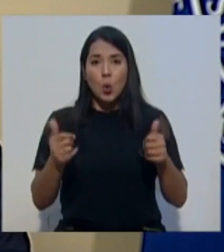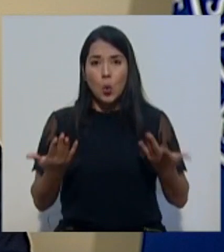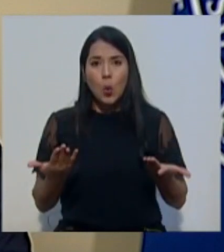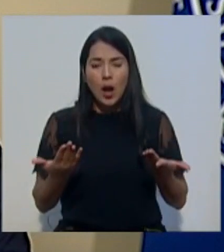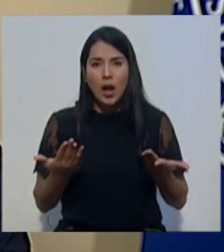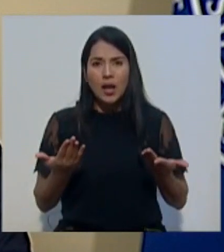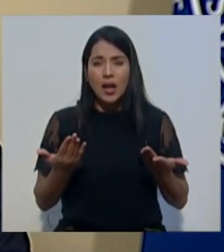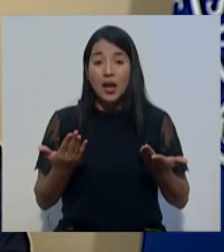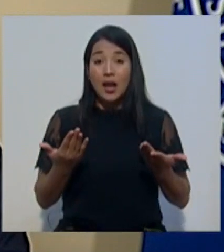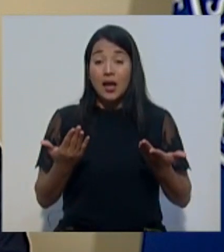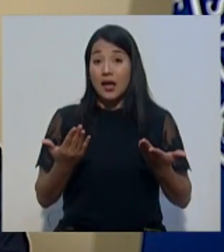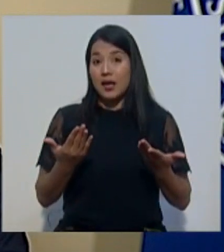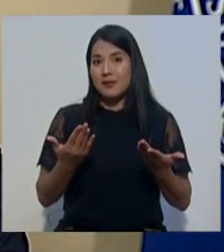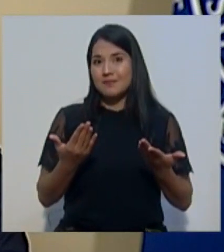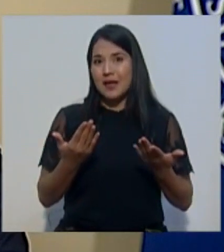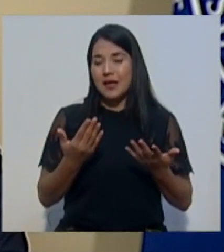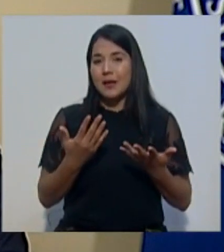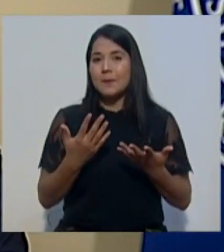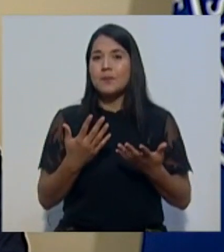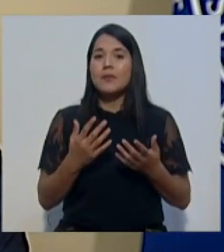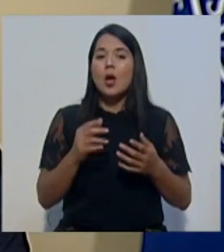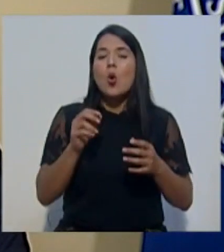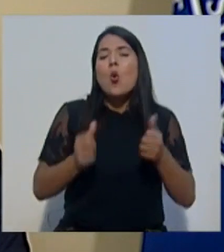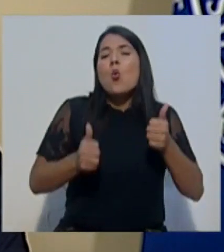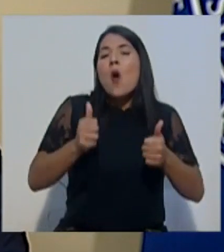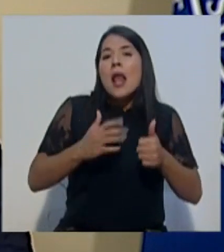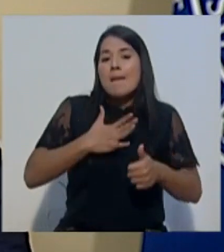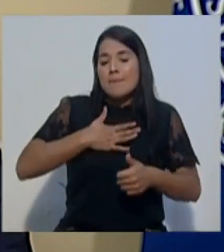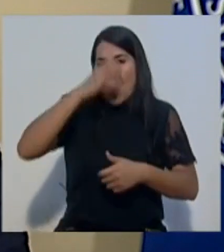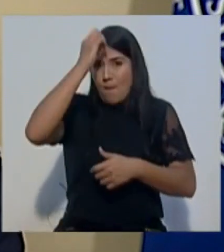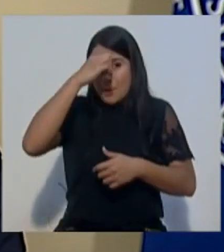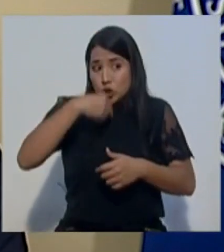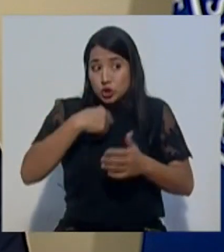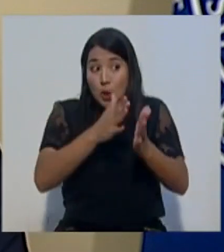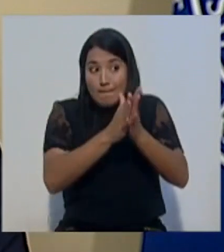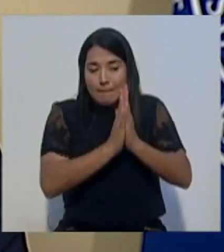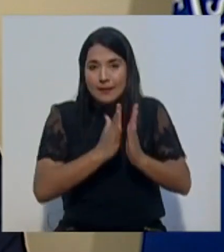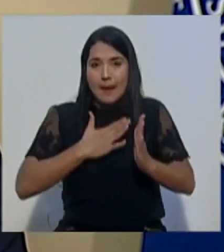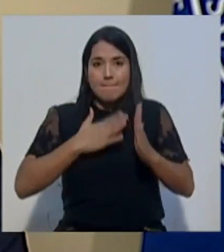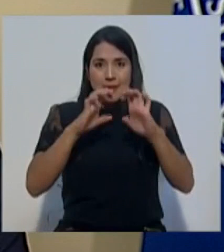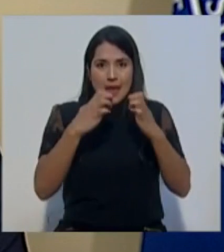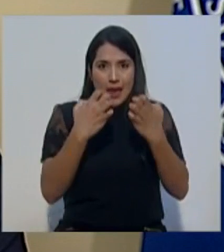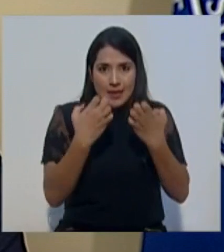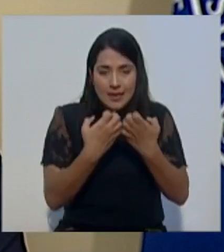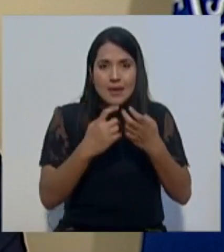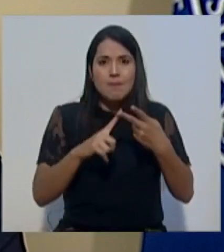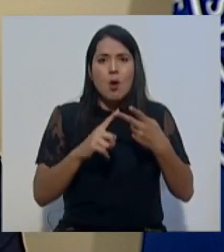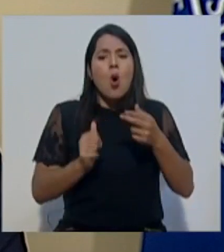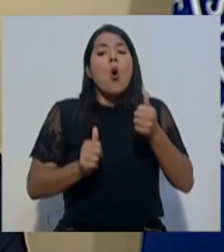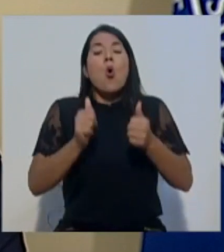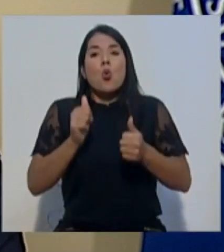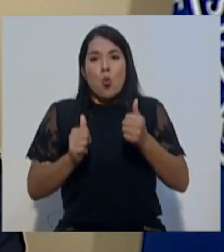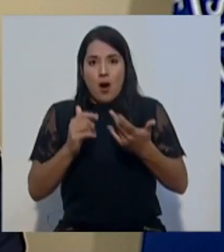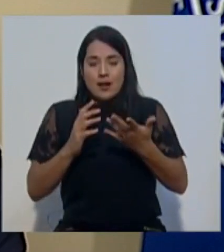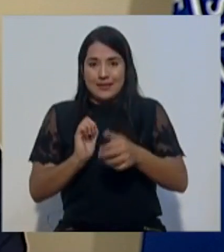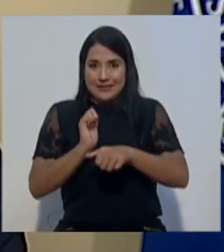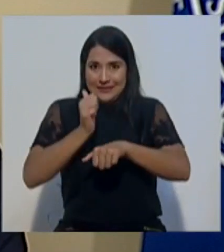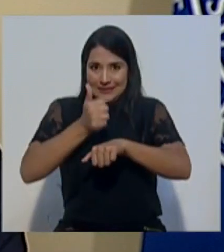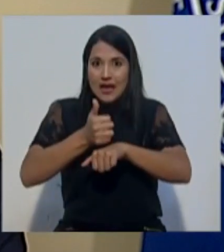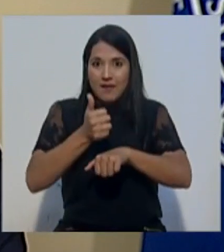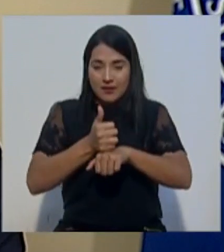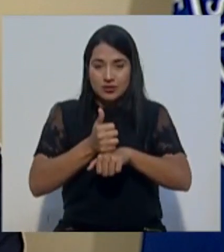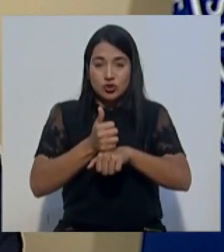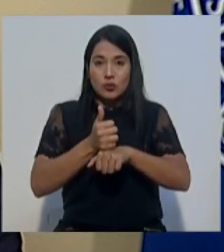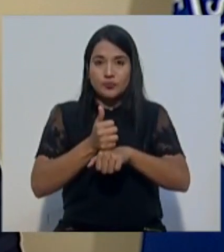posición que yo he pedido a mi equipo y la que se ha generado y la que yo espero emane del acuerdo que